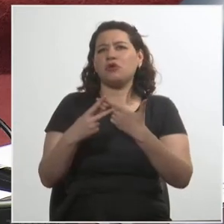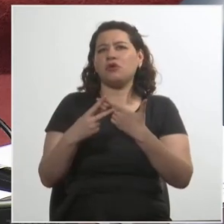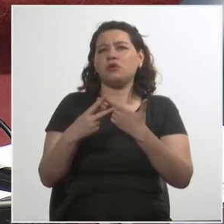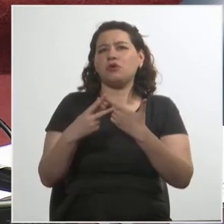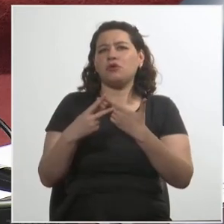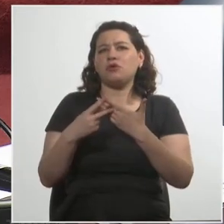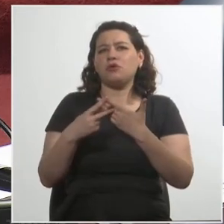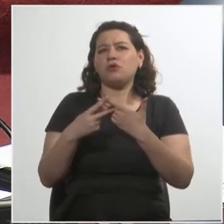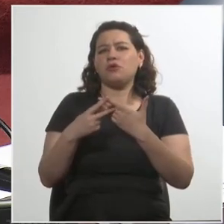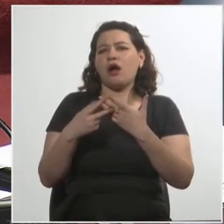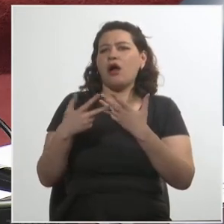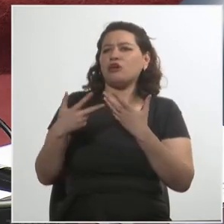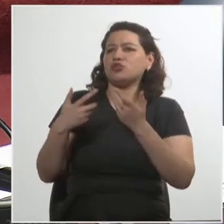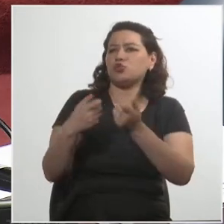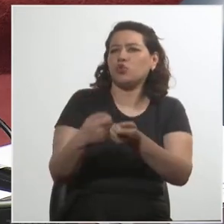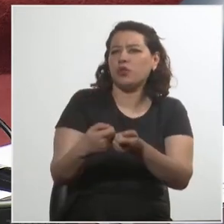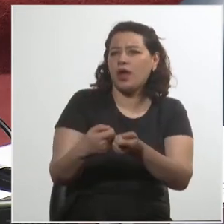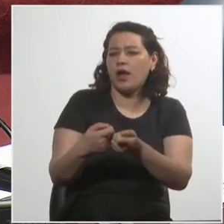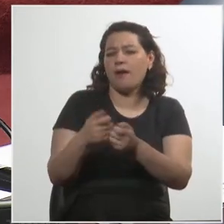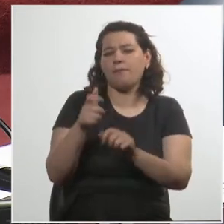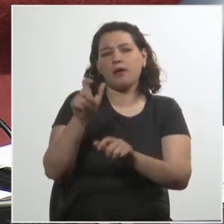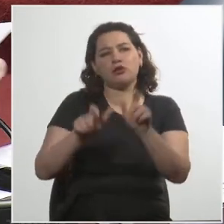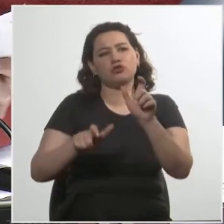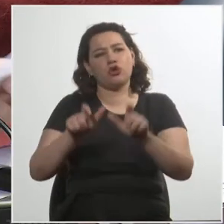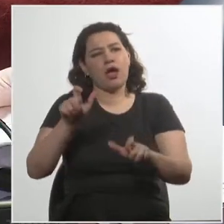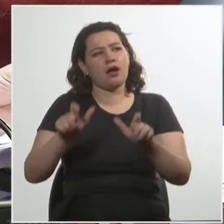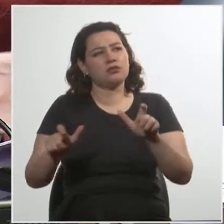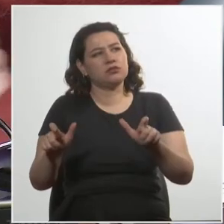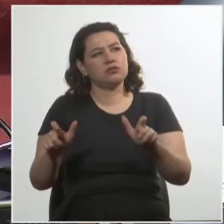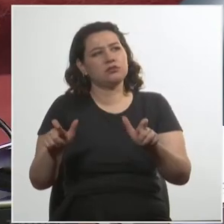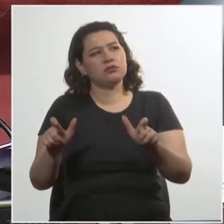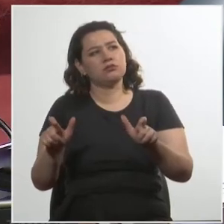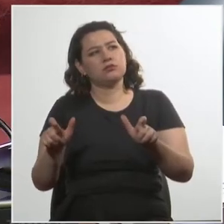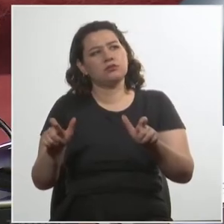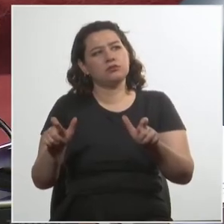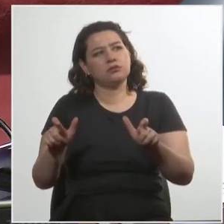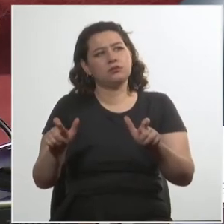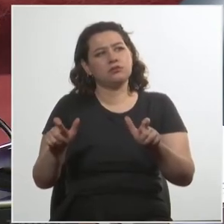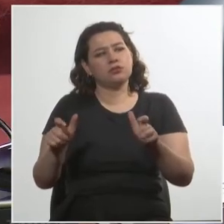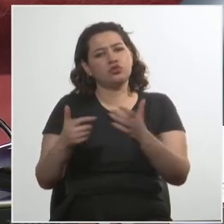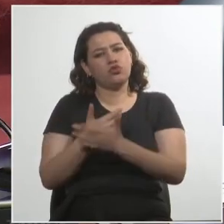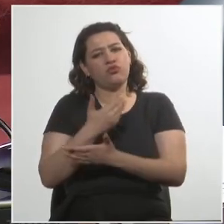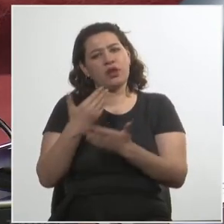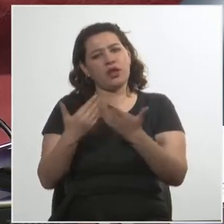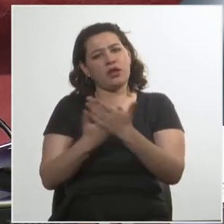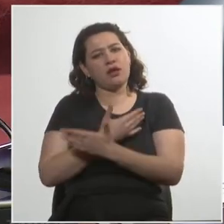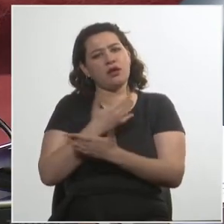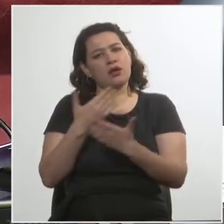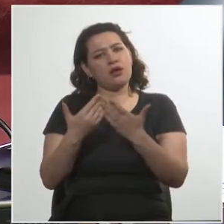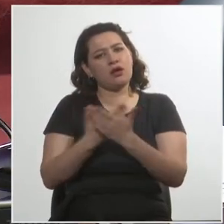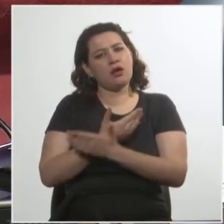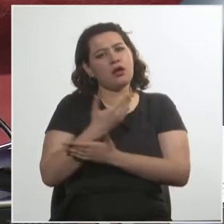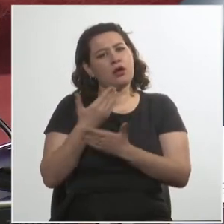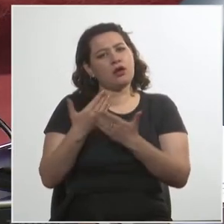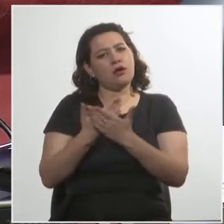va a reparar personas que sufrieron consecuencias